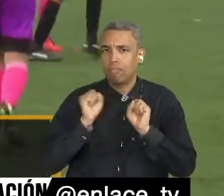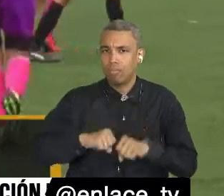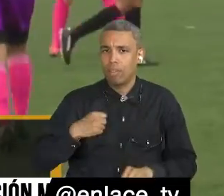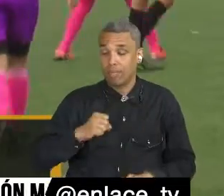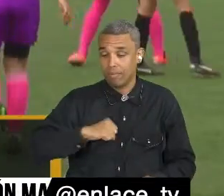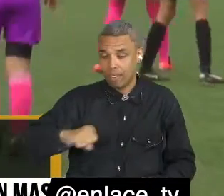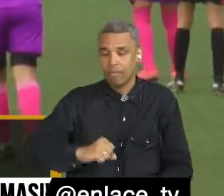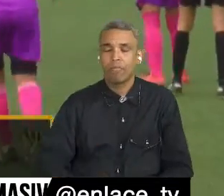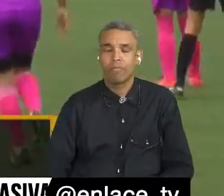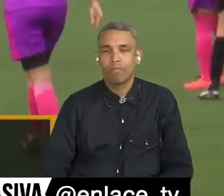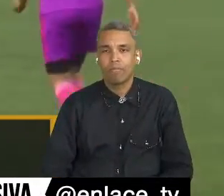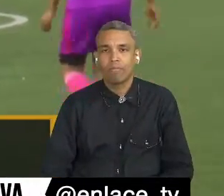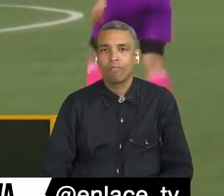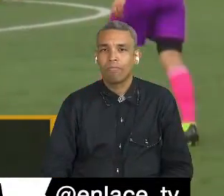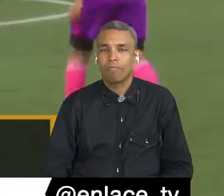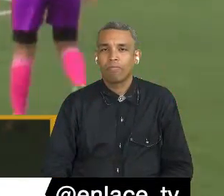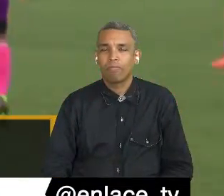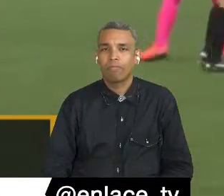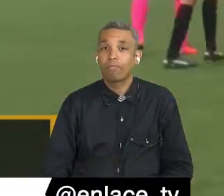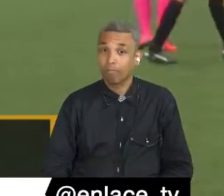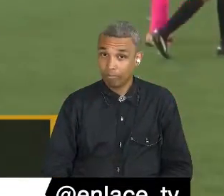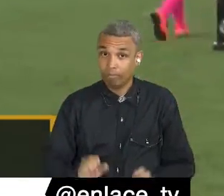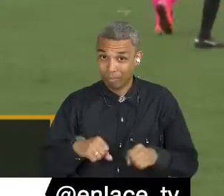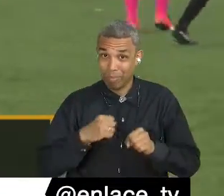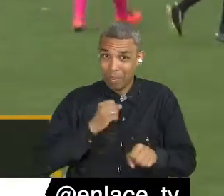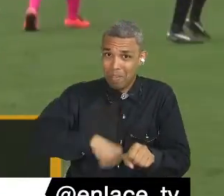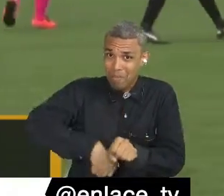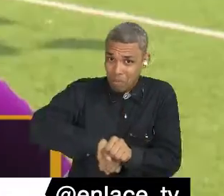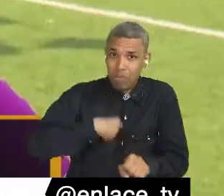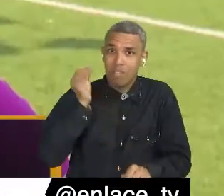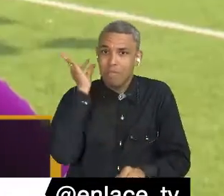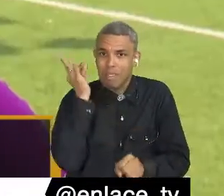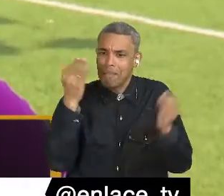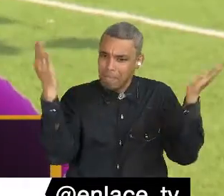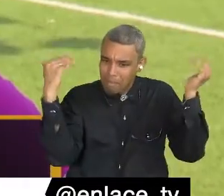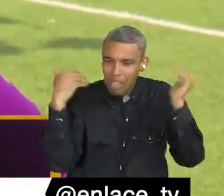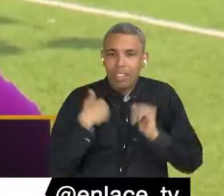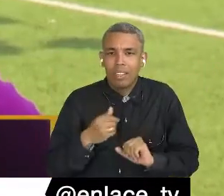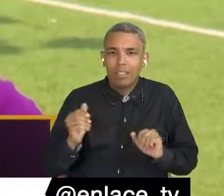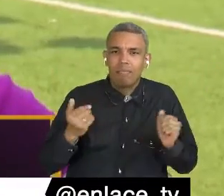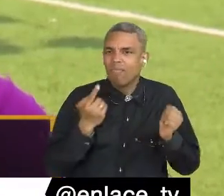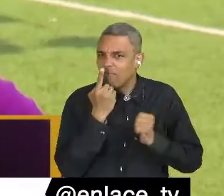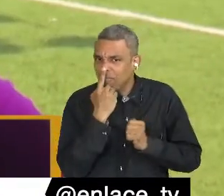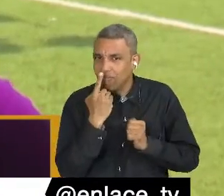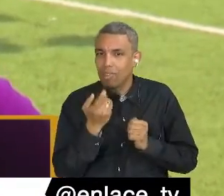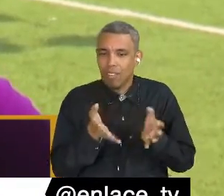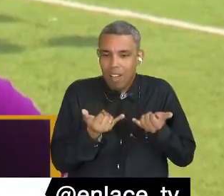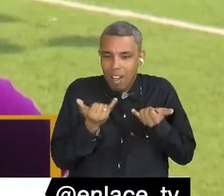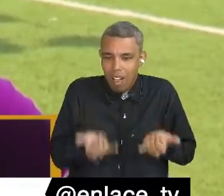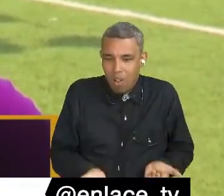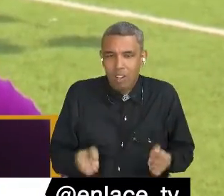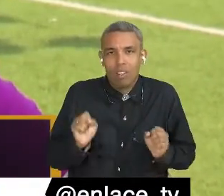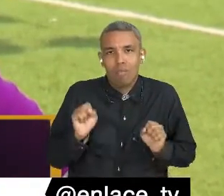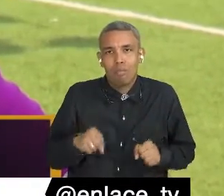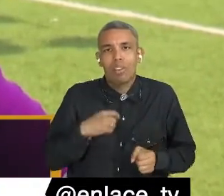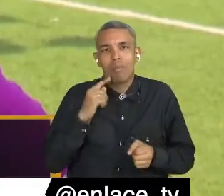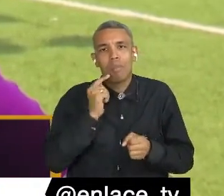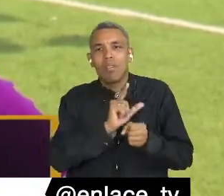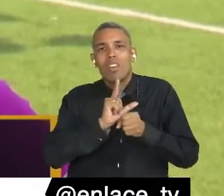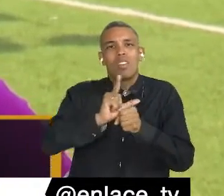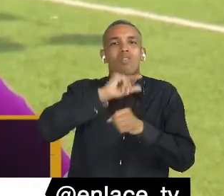masculino. Y pues invitamos a todos a que hagan parte de la fiesta del fútbol femenino, que nos apoyen, más que ahora que tenemos en nuestra ciudad